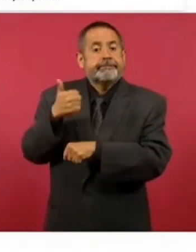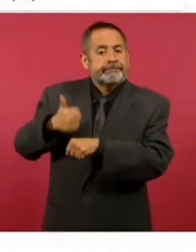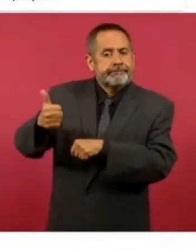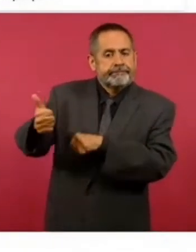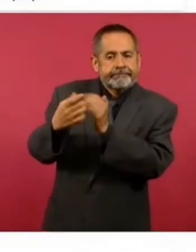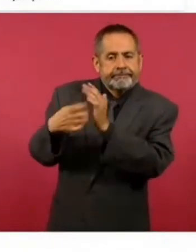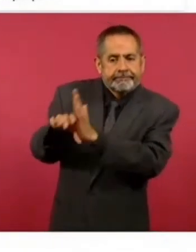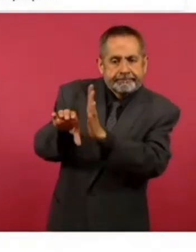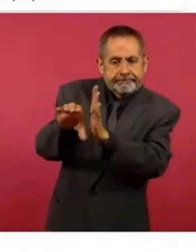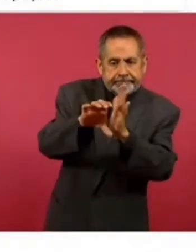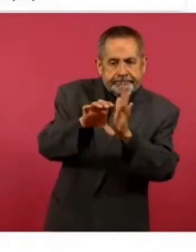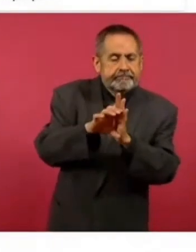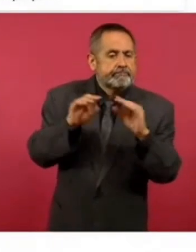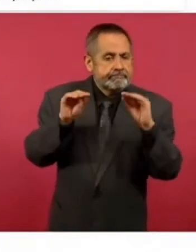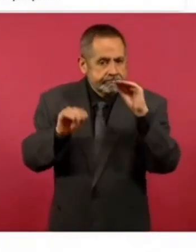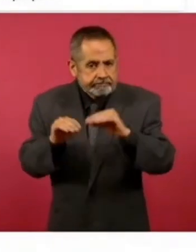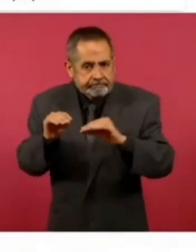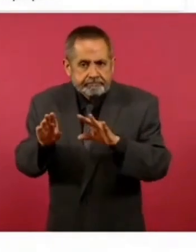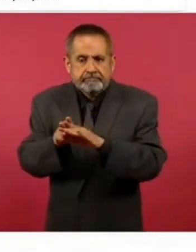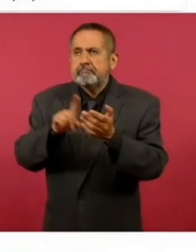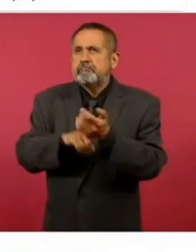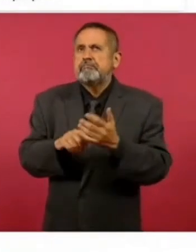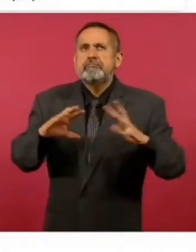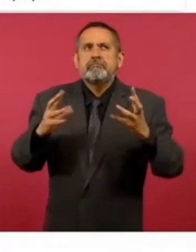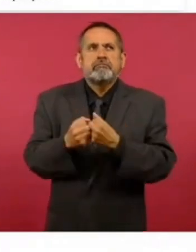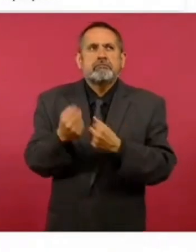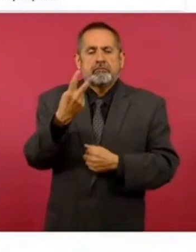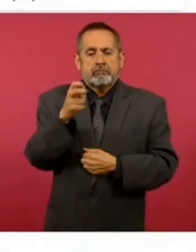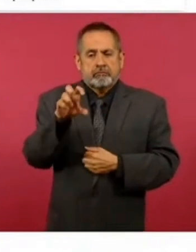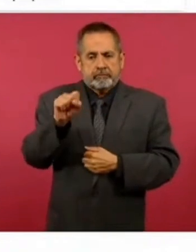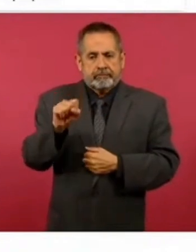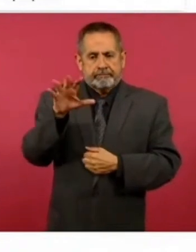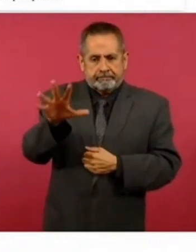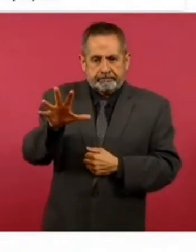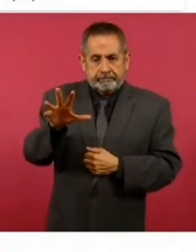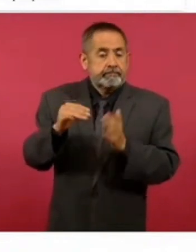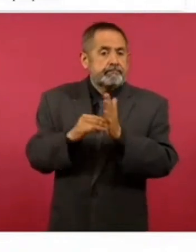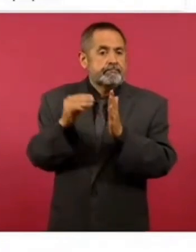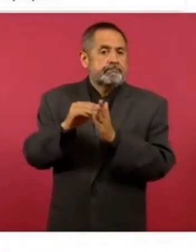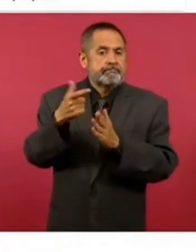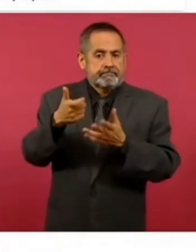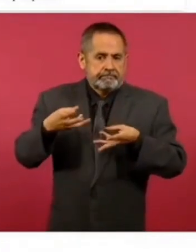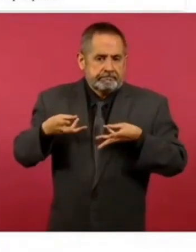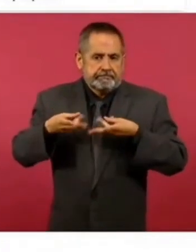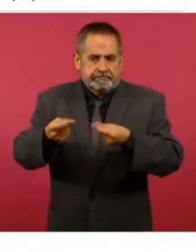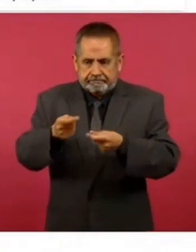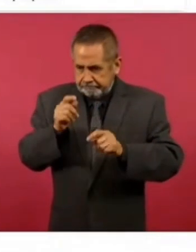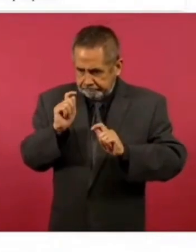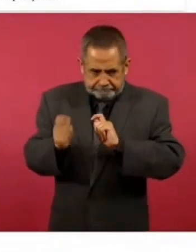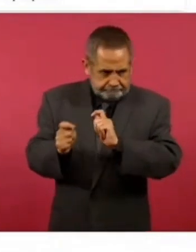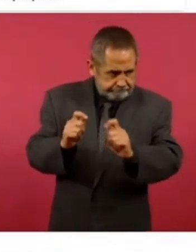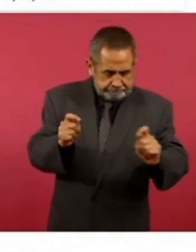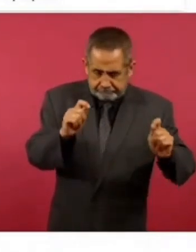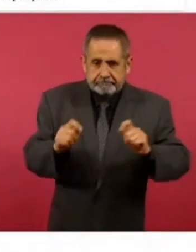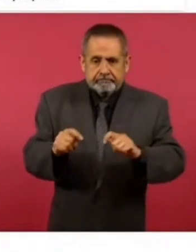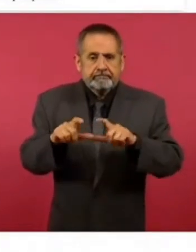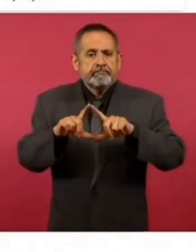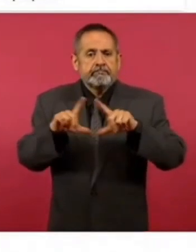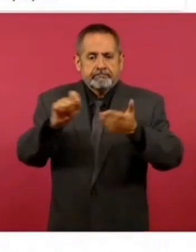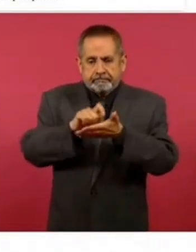La inversión en el segundo nivel de atención es de 265 millones de pesos y el abasto de medicamentos registra